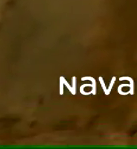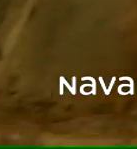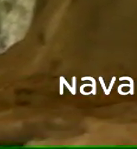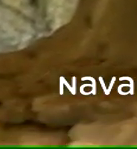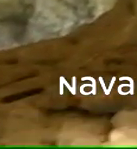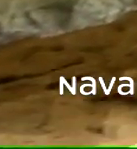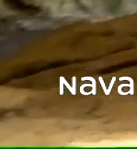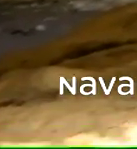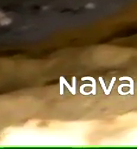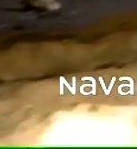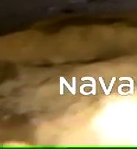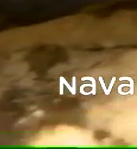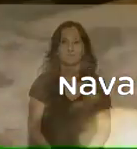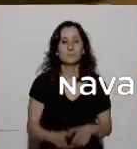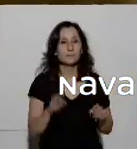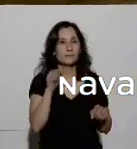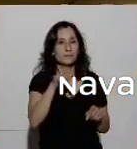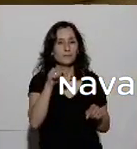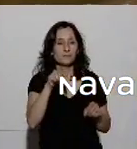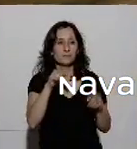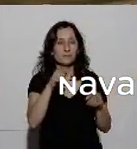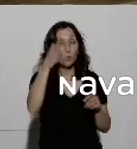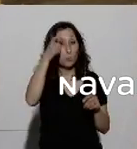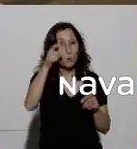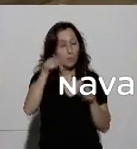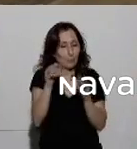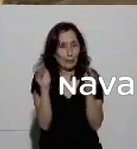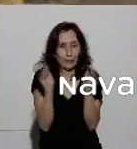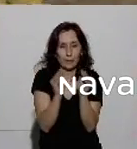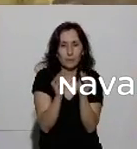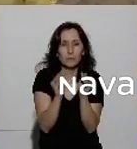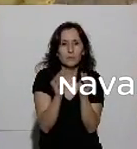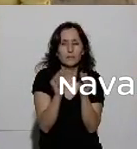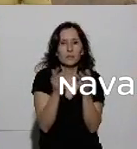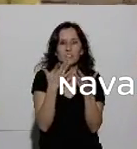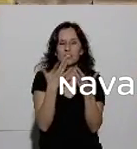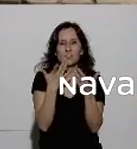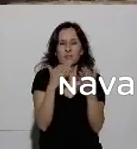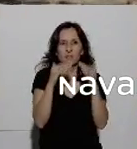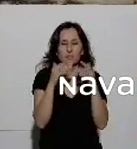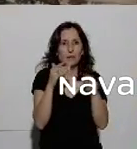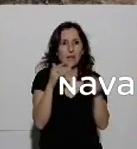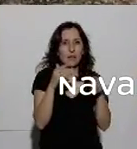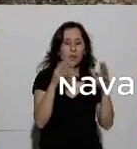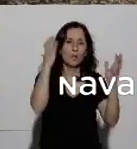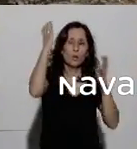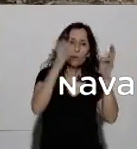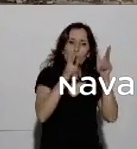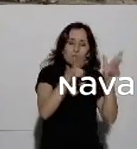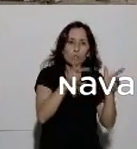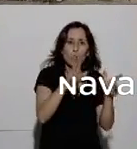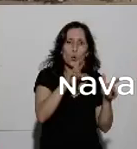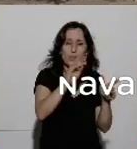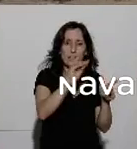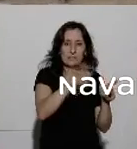Mira, hay que hacerse la idea de que Zugarramurdi era un pueblo muy pequeño, eran la granja del monasterio de Urdax, que